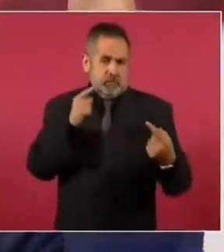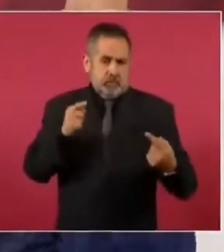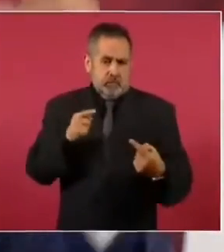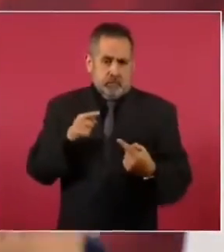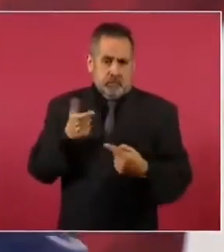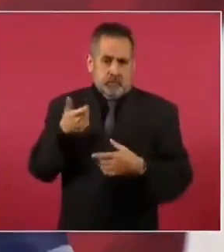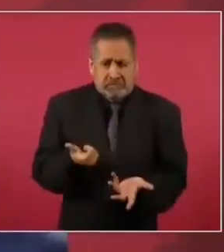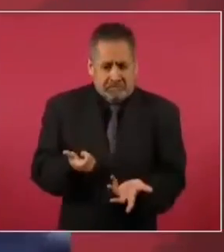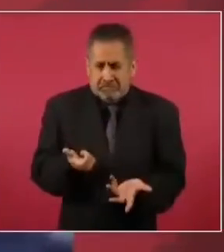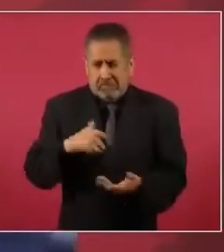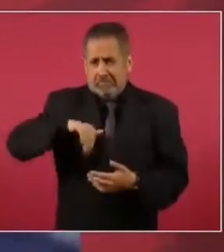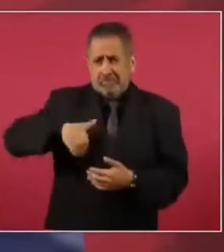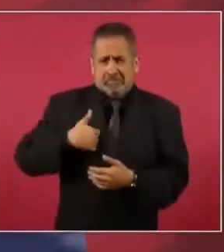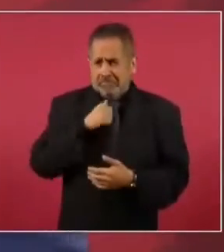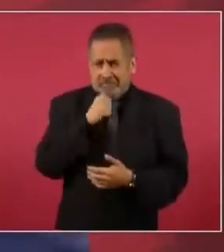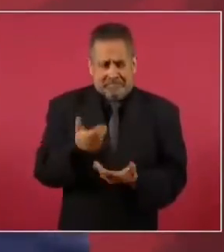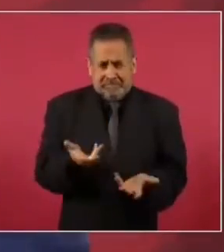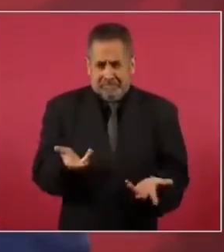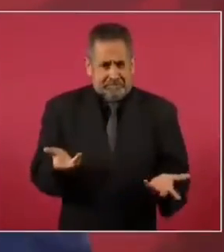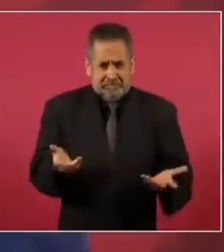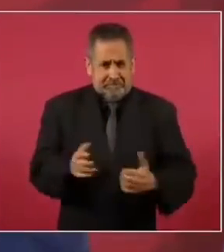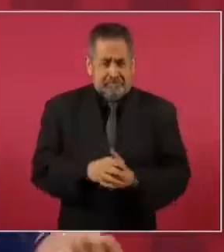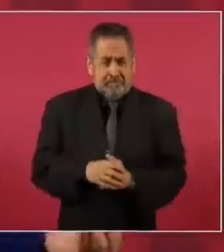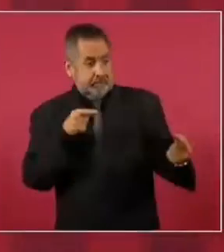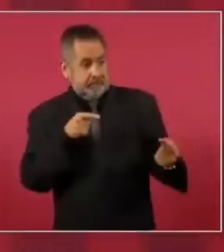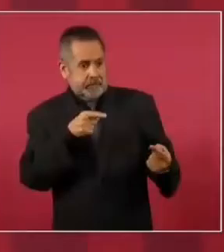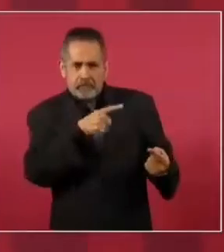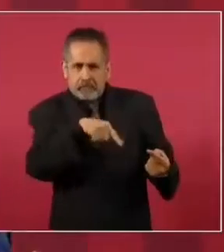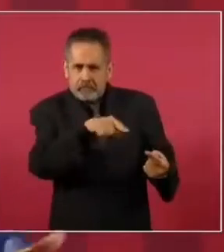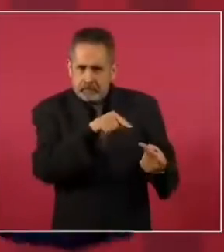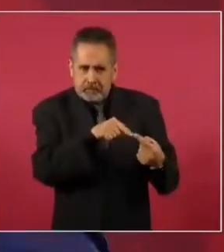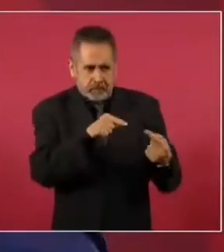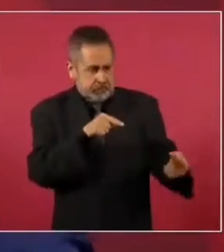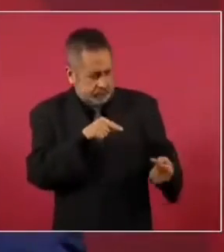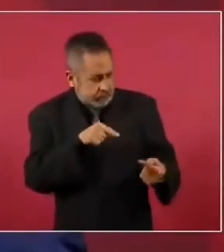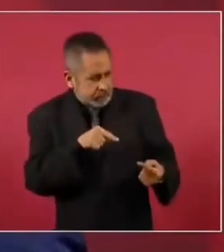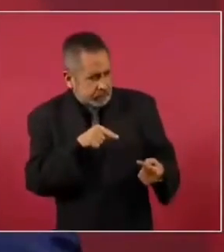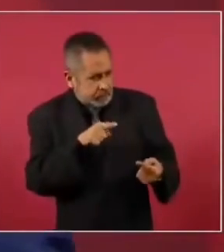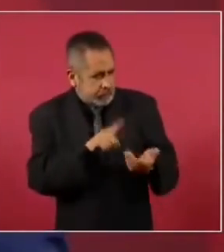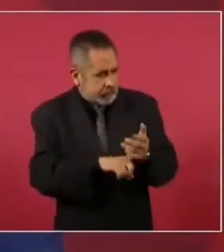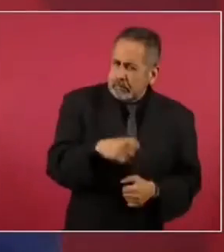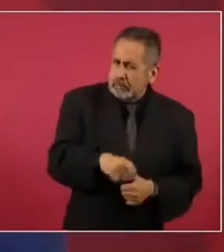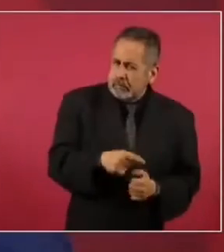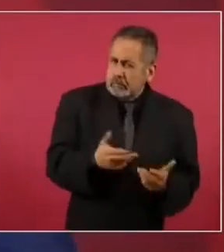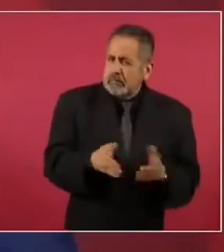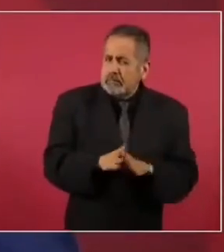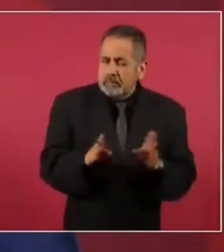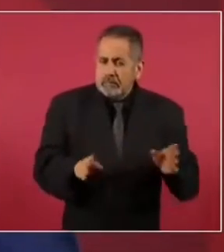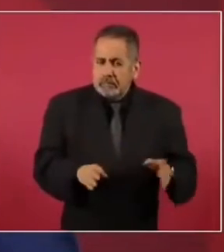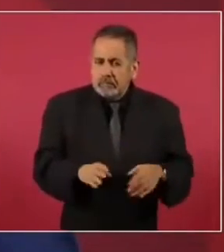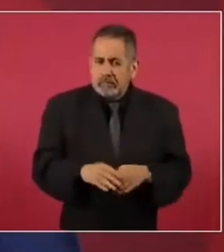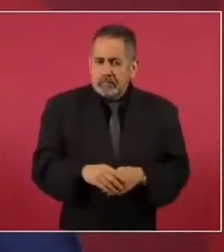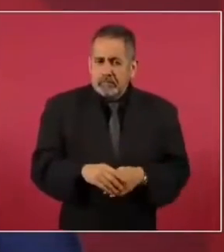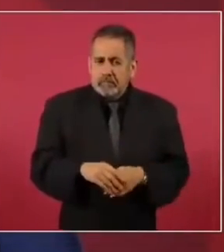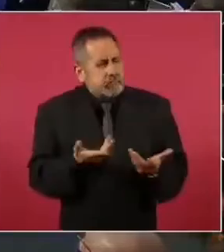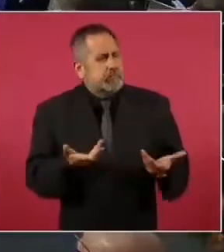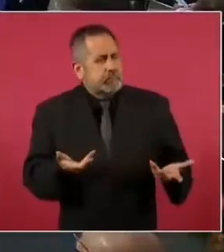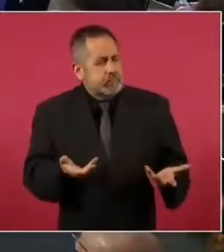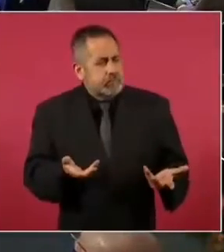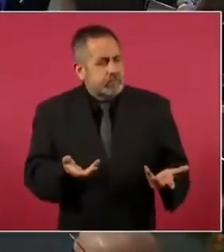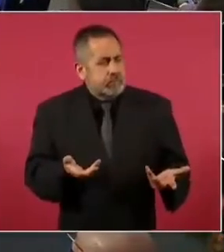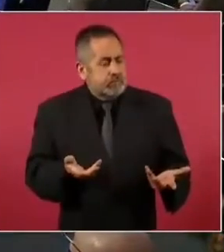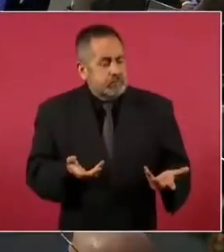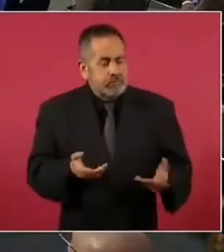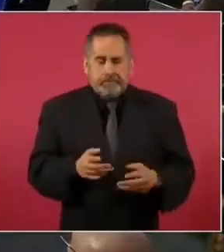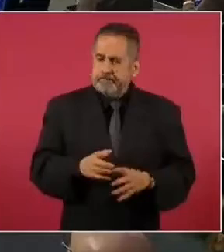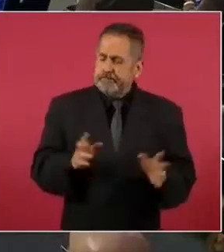acumular mucho dinero, porque los opositores también tienen dinero, más los que se echaron a perder, que